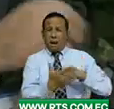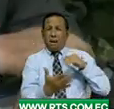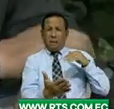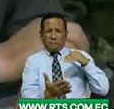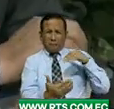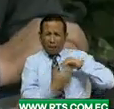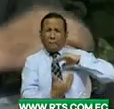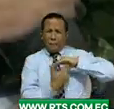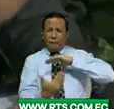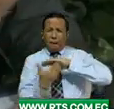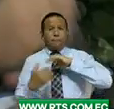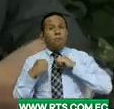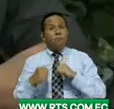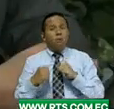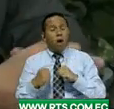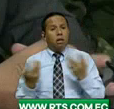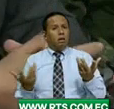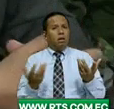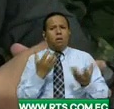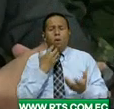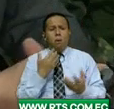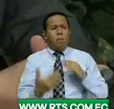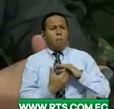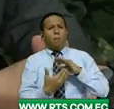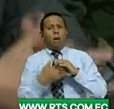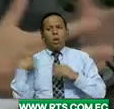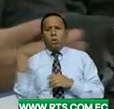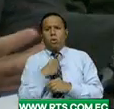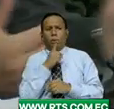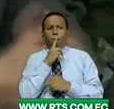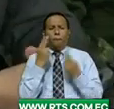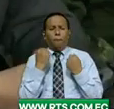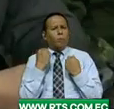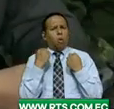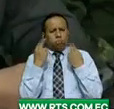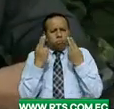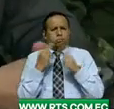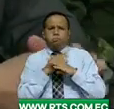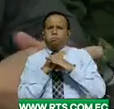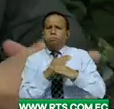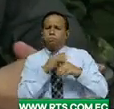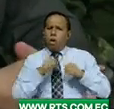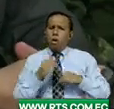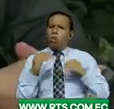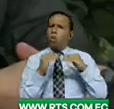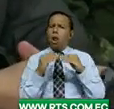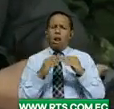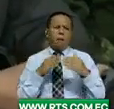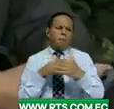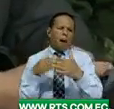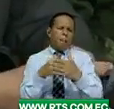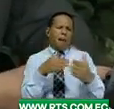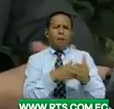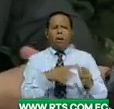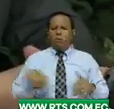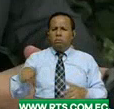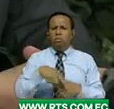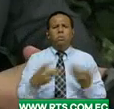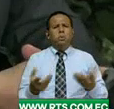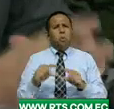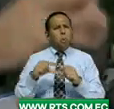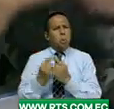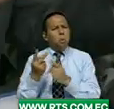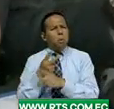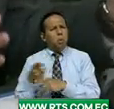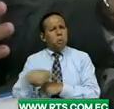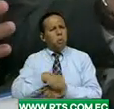con este hecho, que es innombrable, que es un hecho criminal en donde, imagínense, no se respeta ni la vida de menores de edad, de mujeres, que